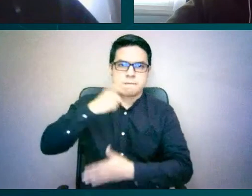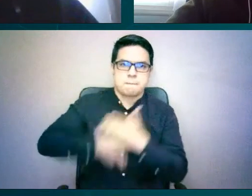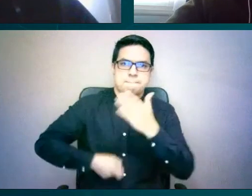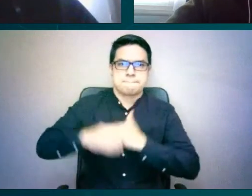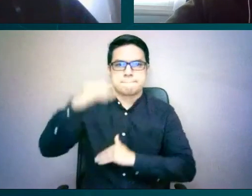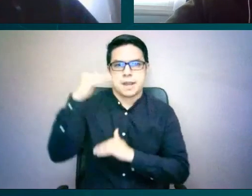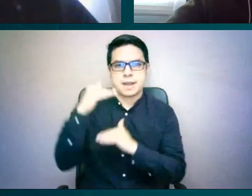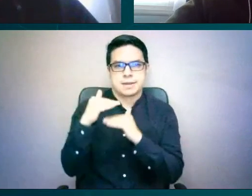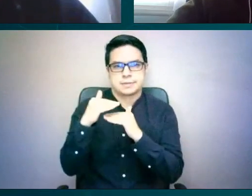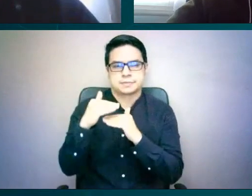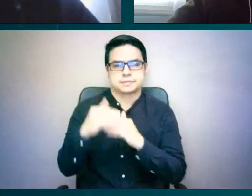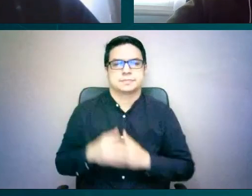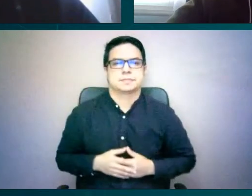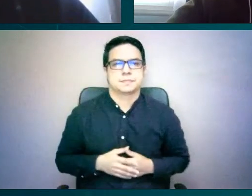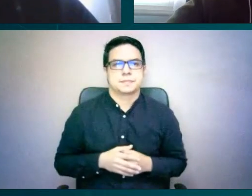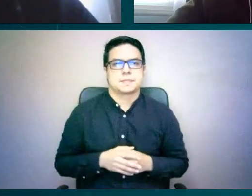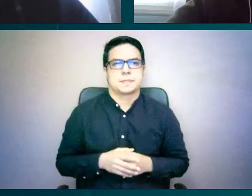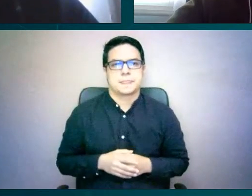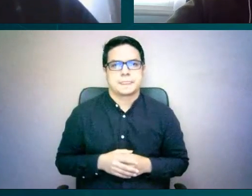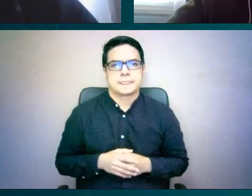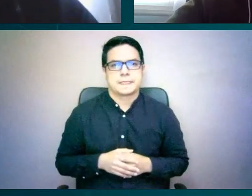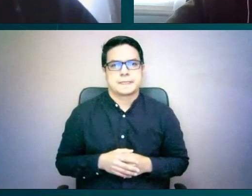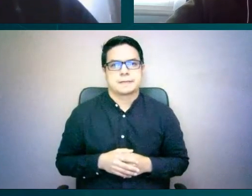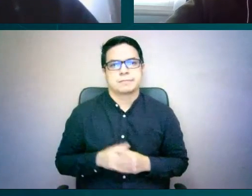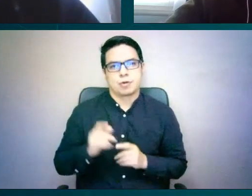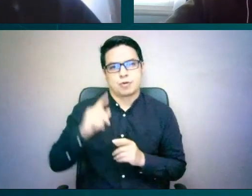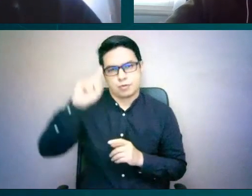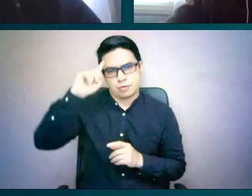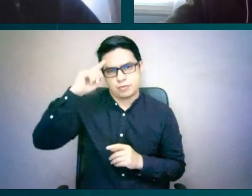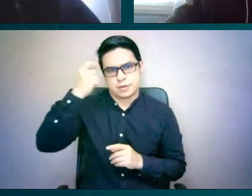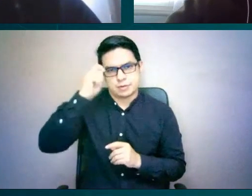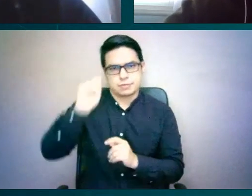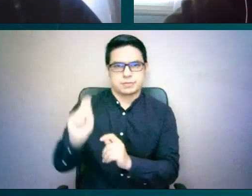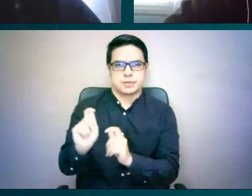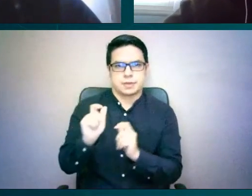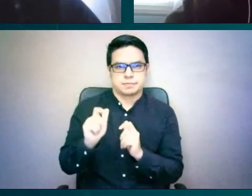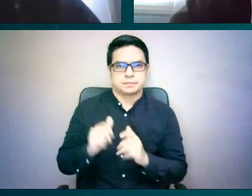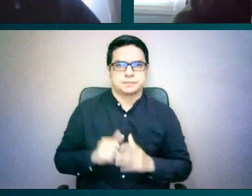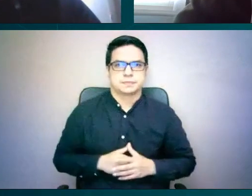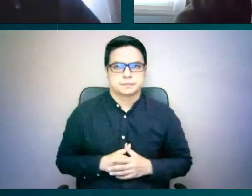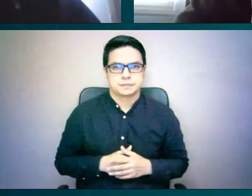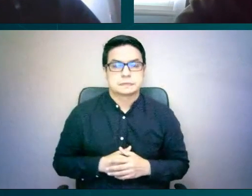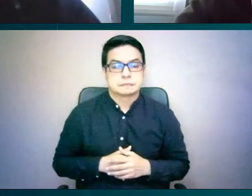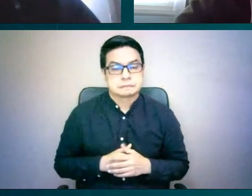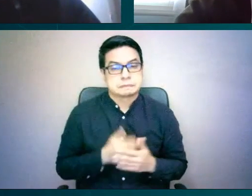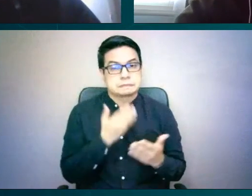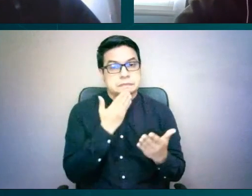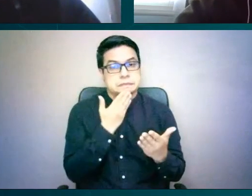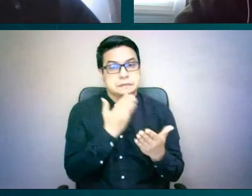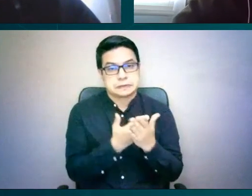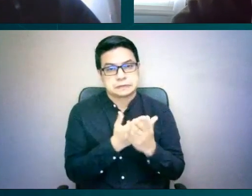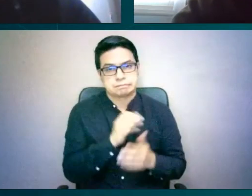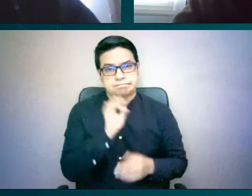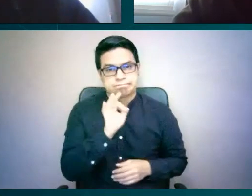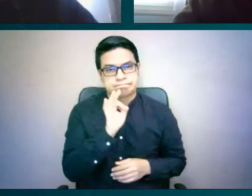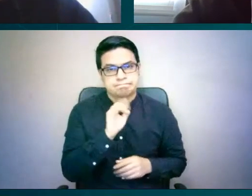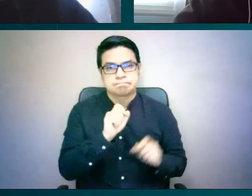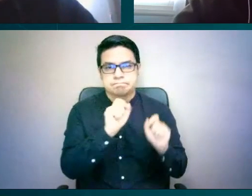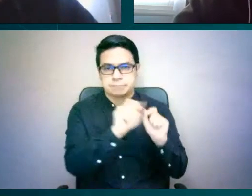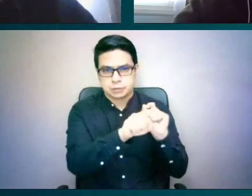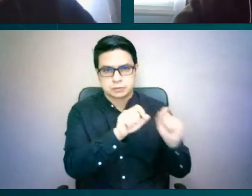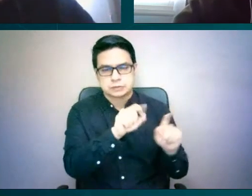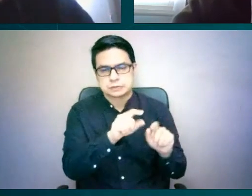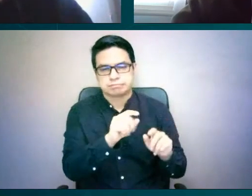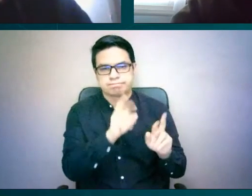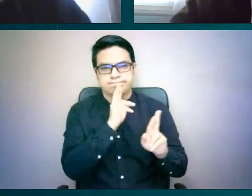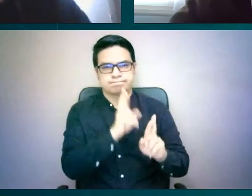beneficios tributarios ambientales, que son los que otorga el gobierno. Correcto, es el que respondiste entonces las inquietudes que